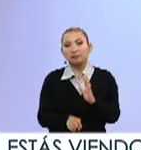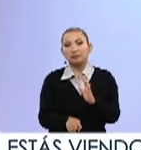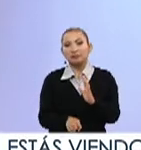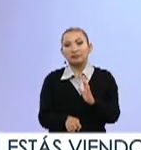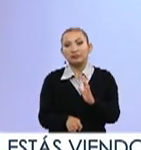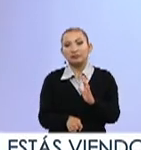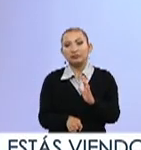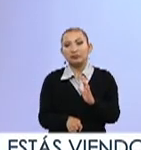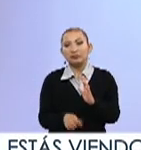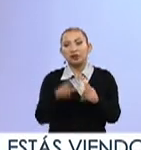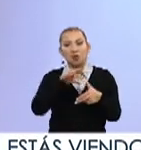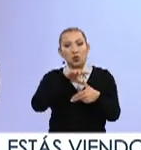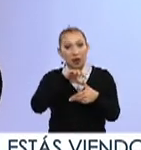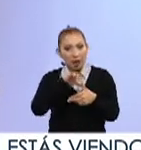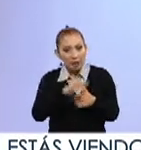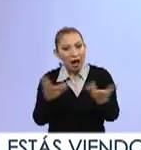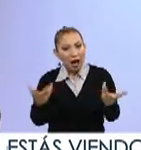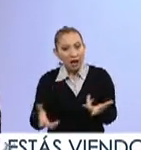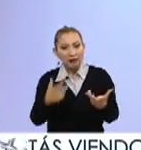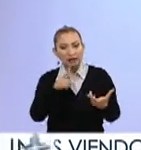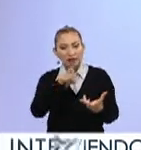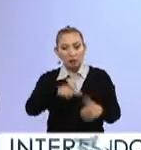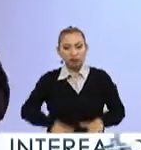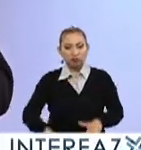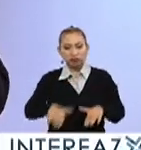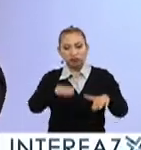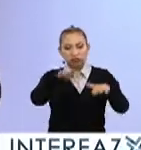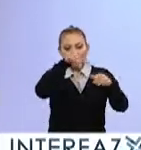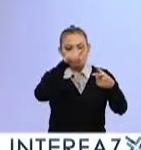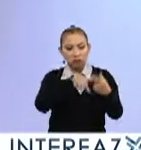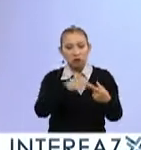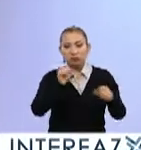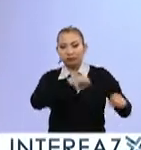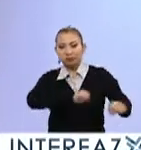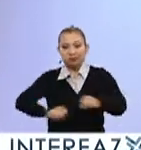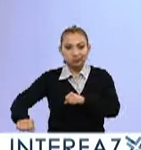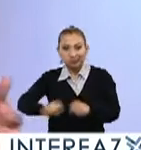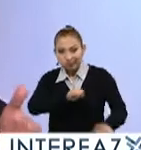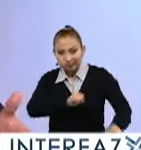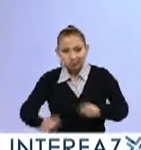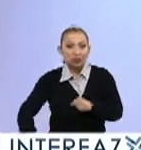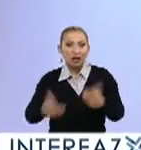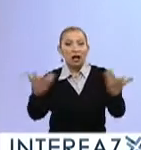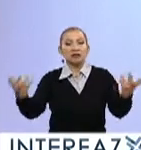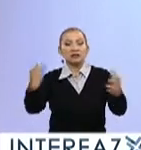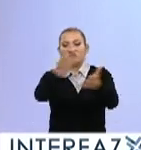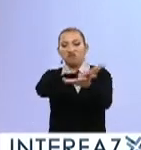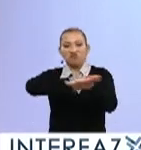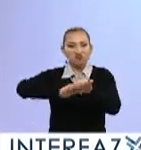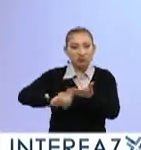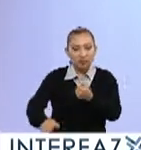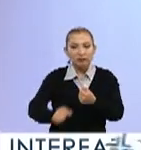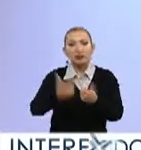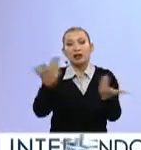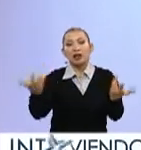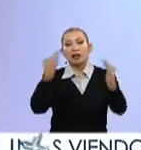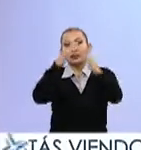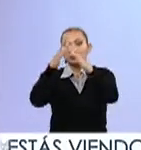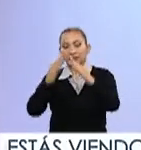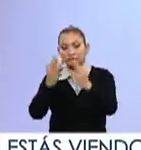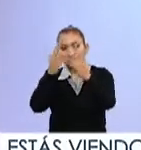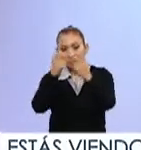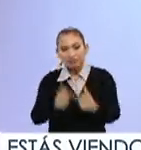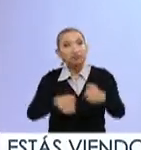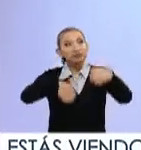ser huracanes que generan grandes inundaciones, terremotos que generan, por supuesto, destrucción de viviendas,